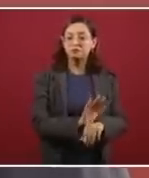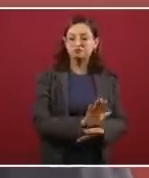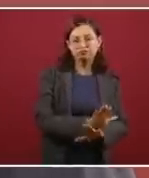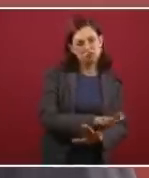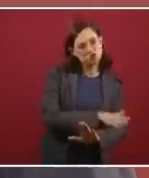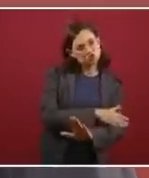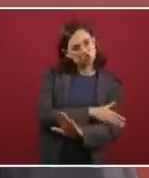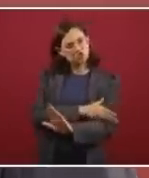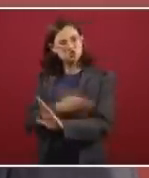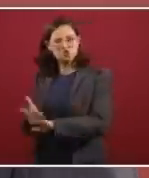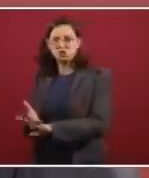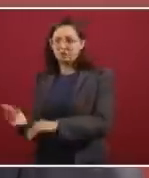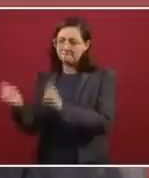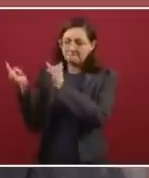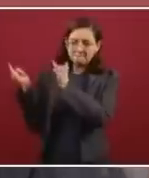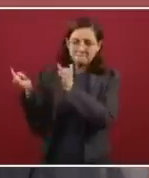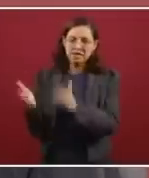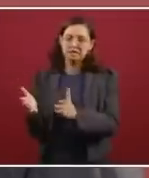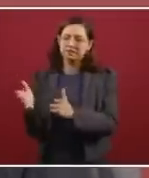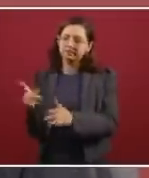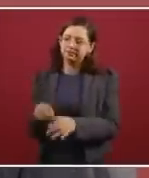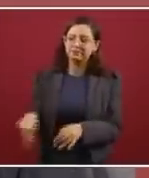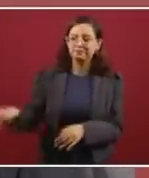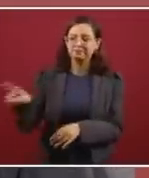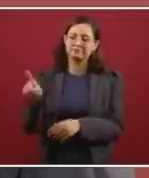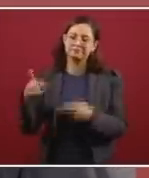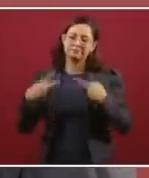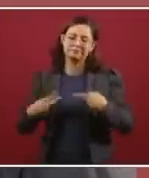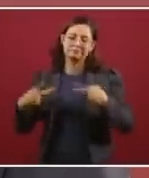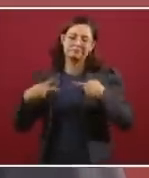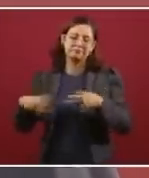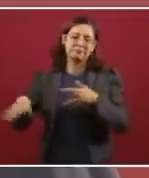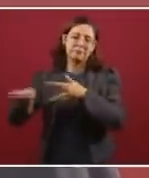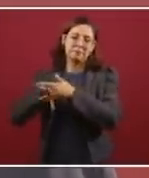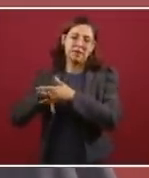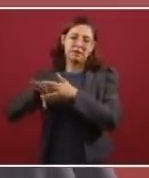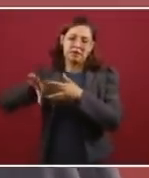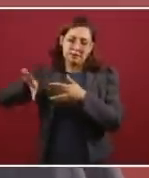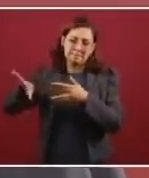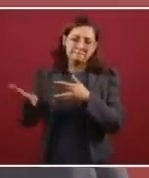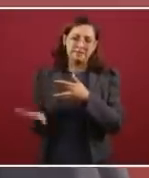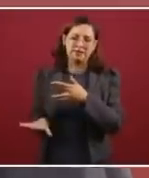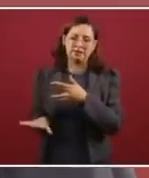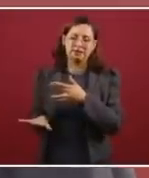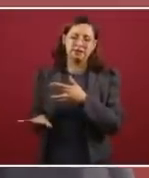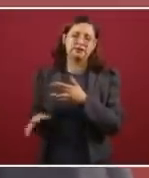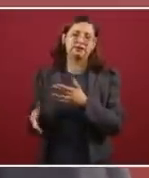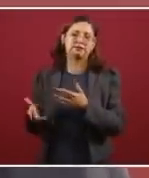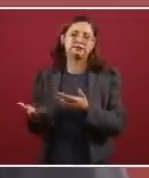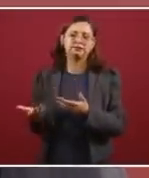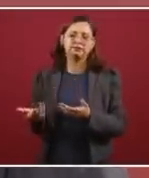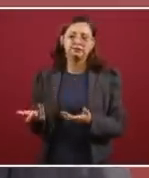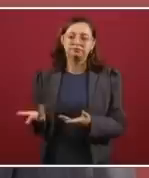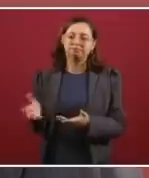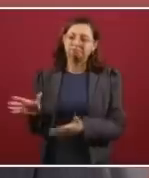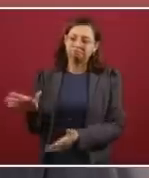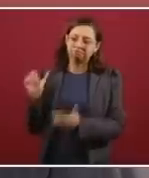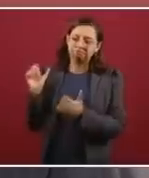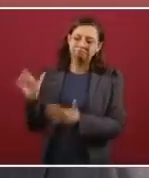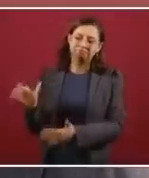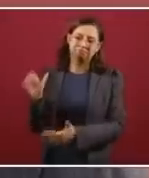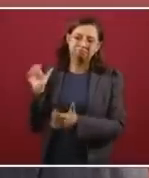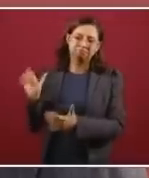todo el cobro de impuesto a las clases medias y a las